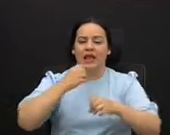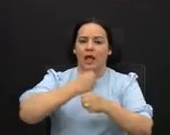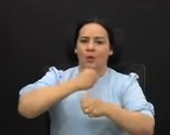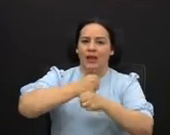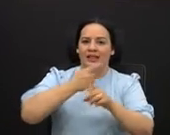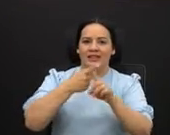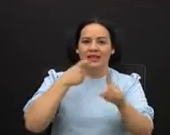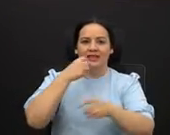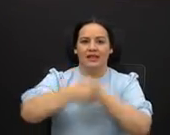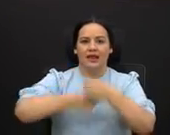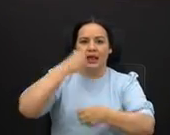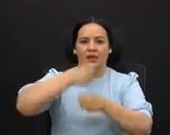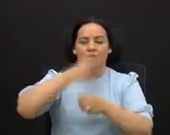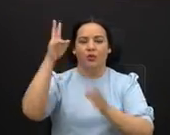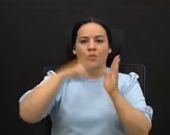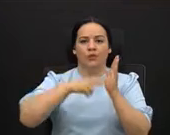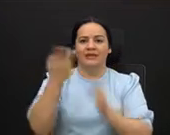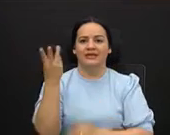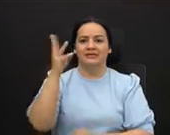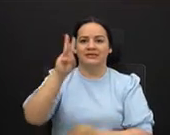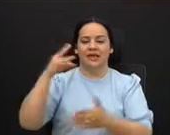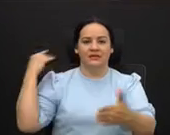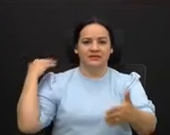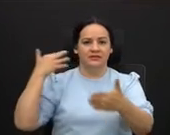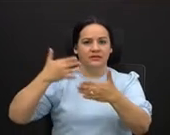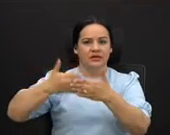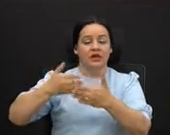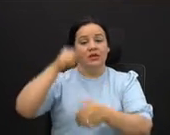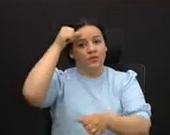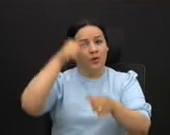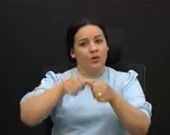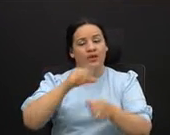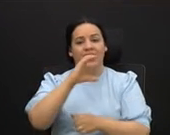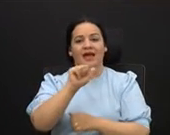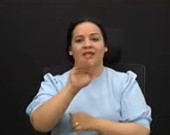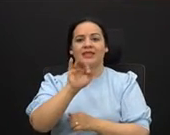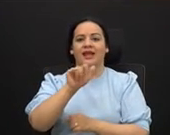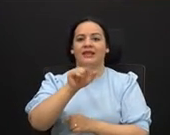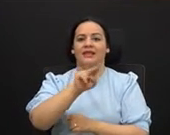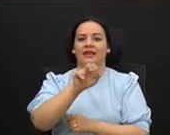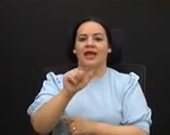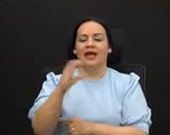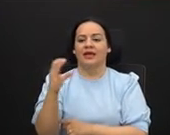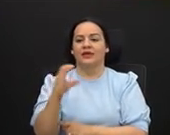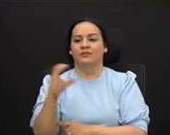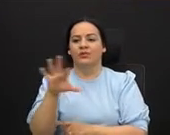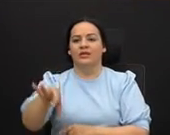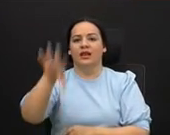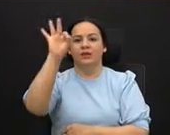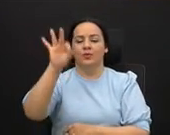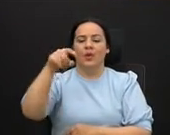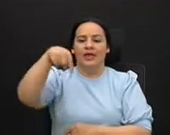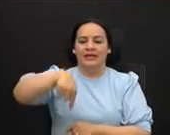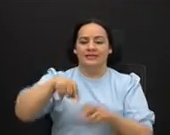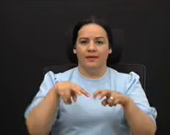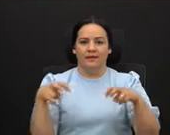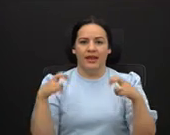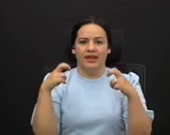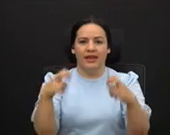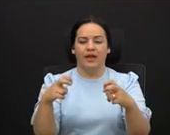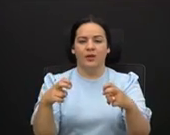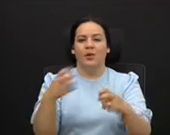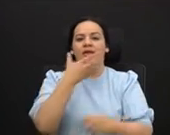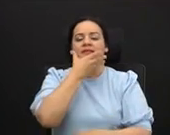el 2016. Les recuerdo, doña Catalina Crespo fue electa en este plenario